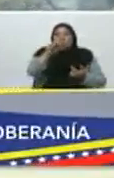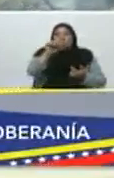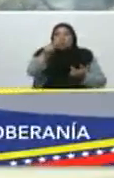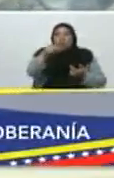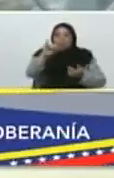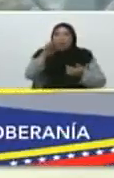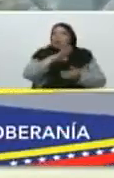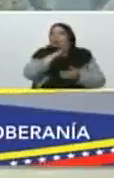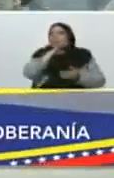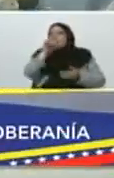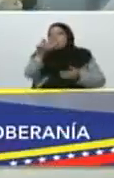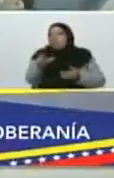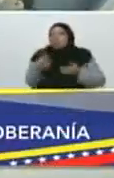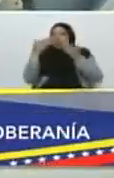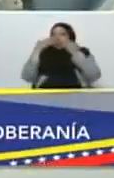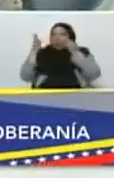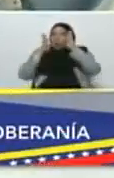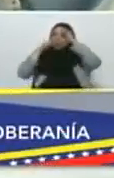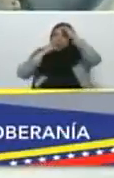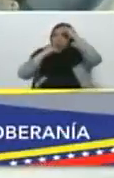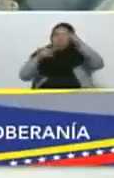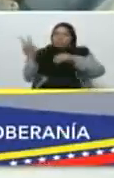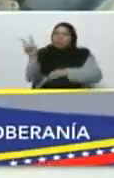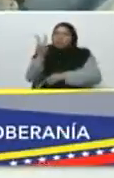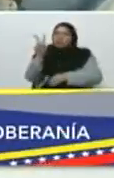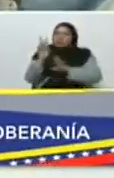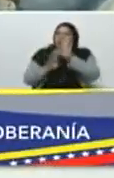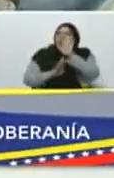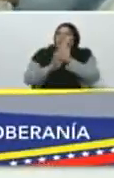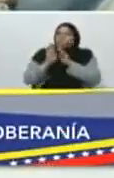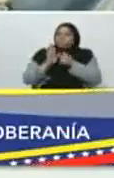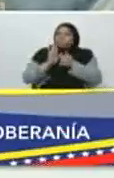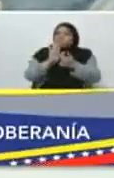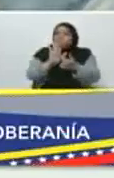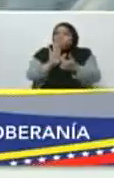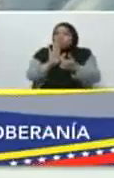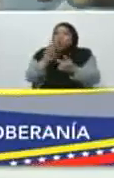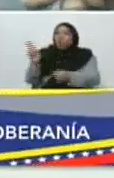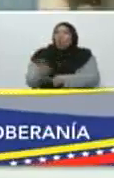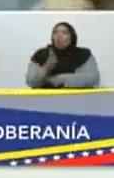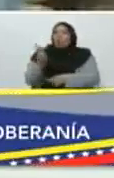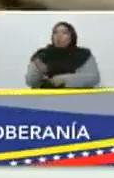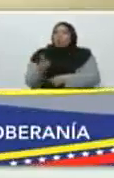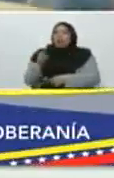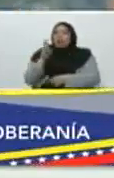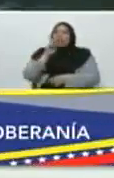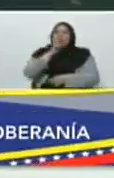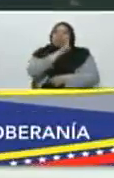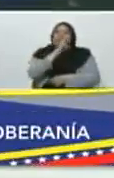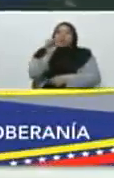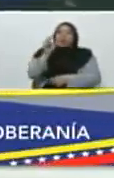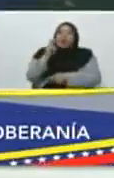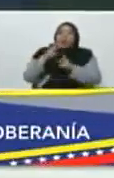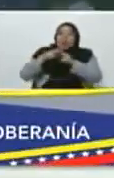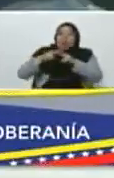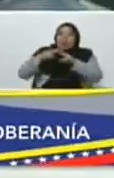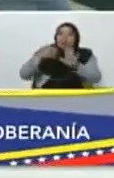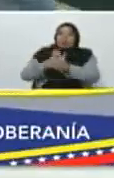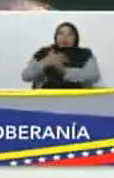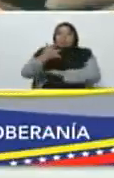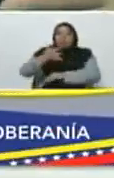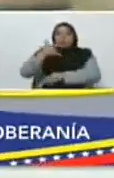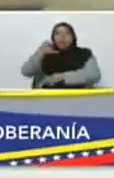paciente. Atención, mundo bueno. Venezuela en la vanguardia de la utilización de las células madres en las terapias celulares